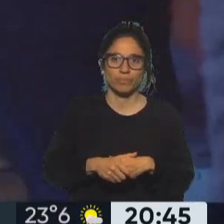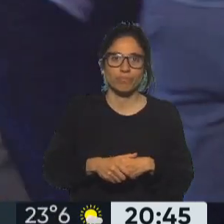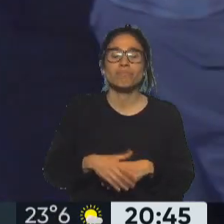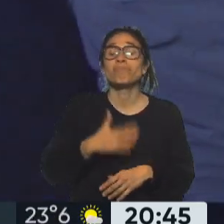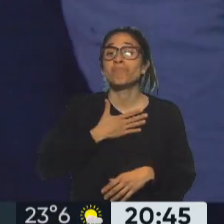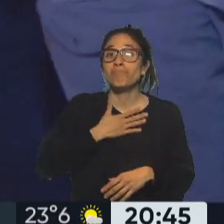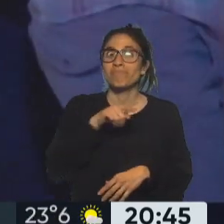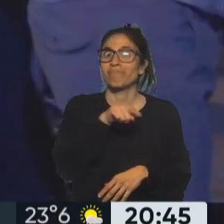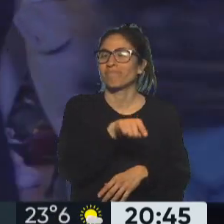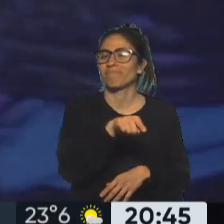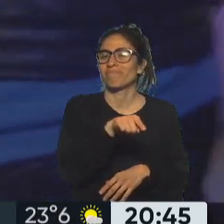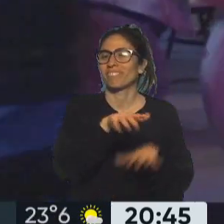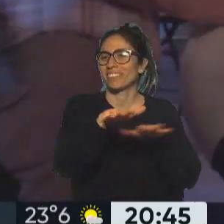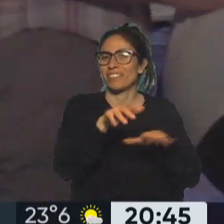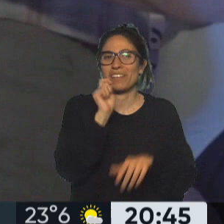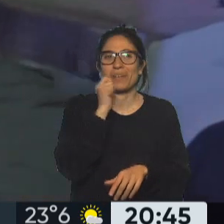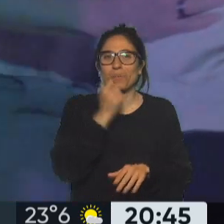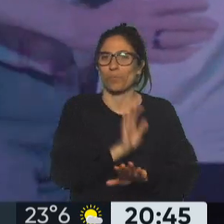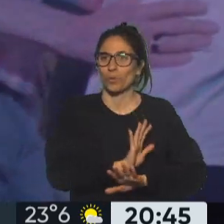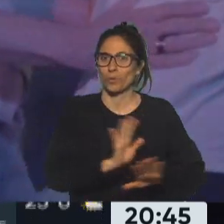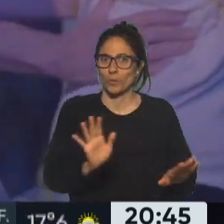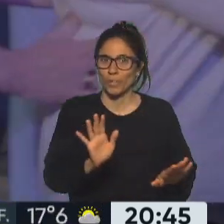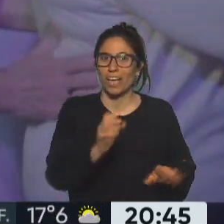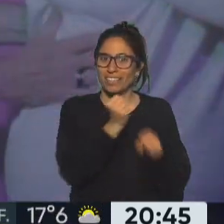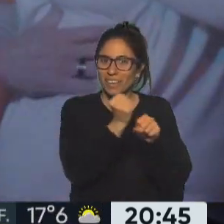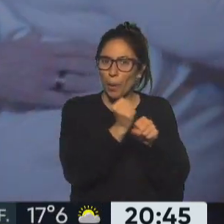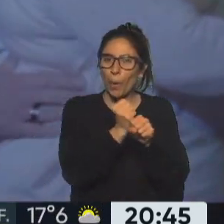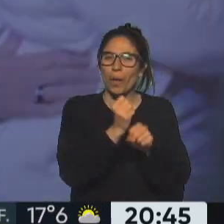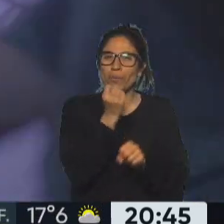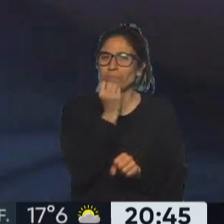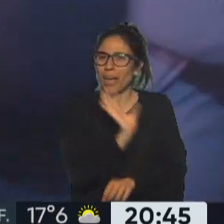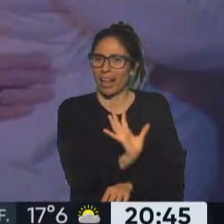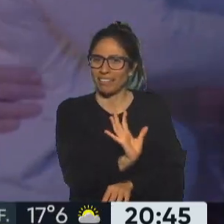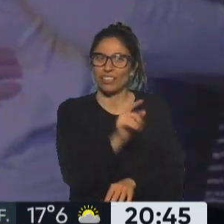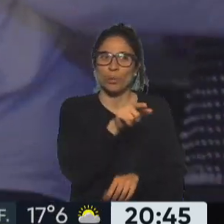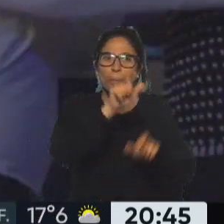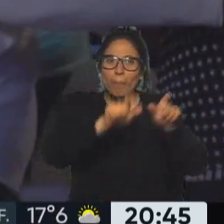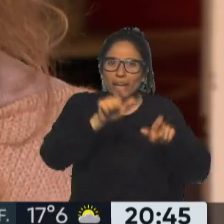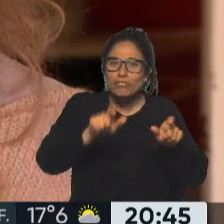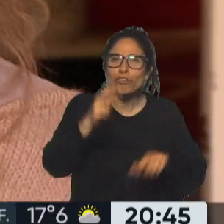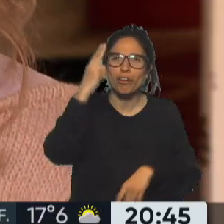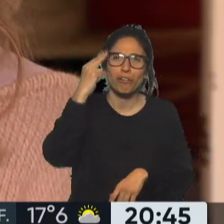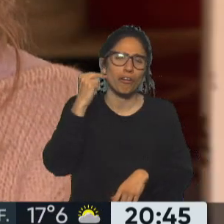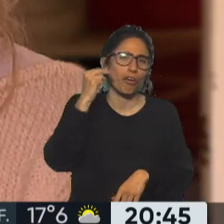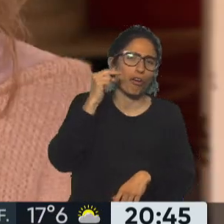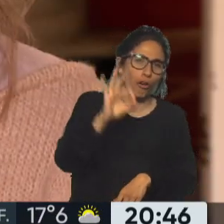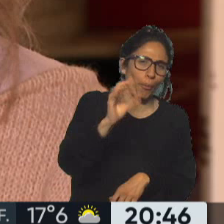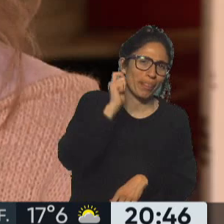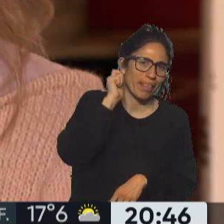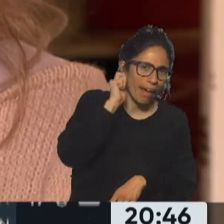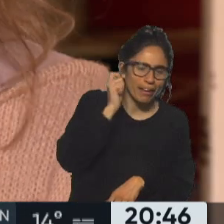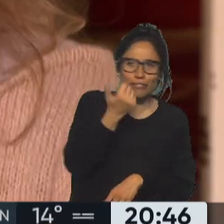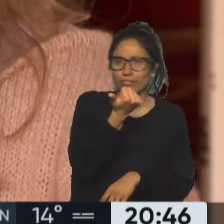se entere, porque acá todo lo que se genera lo genera la comunidad. Tenemos gente de 90 años, gente de 60, y en realidad hay